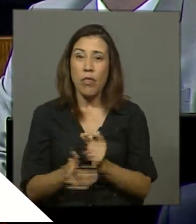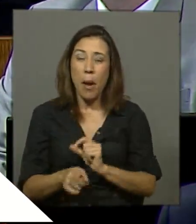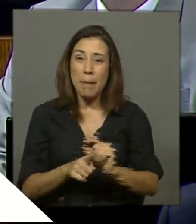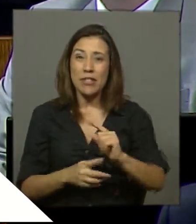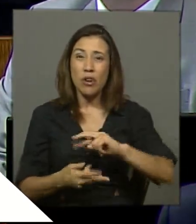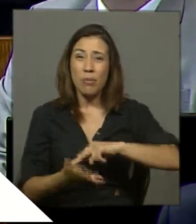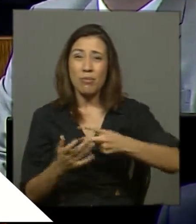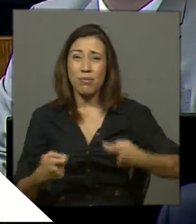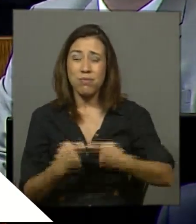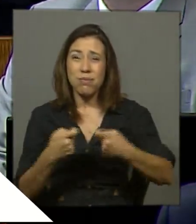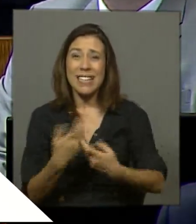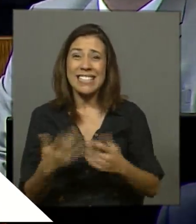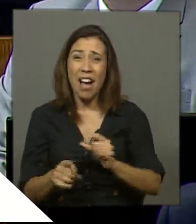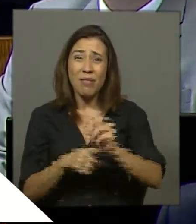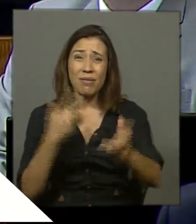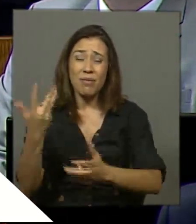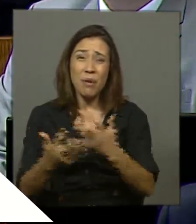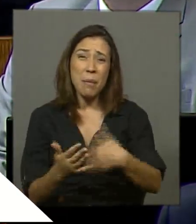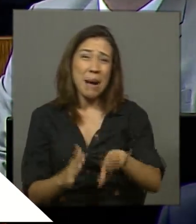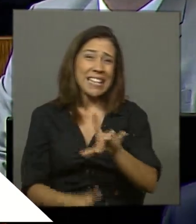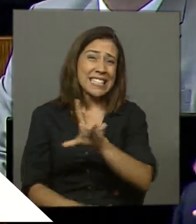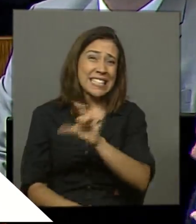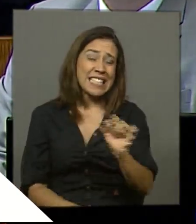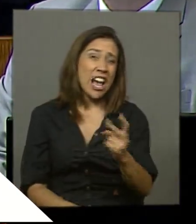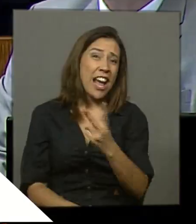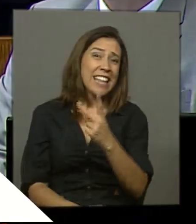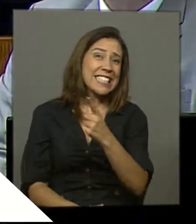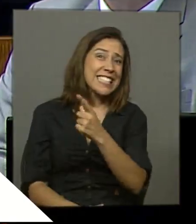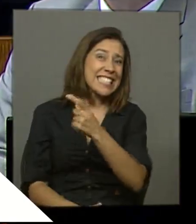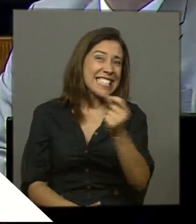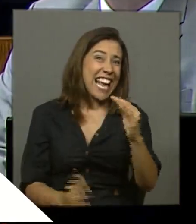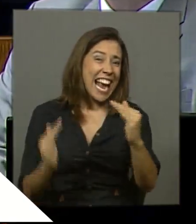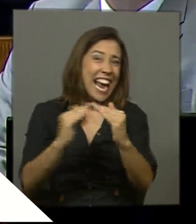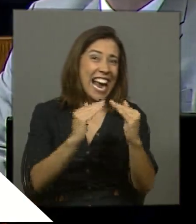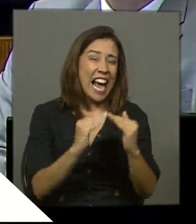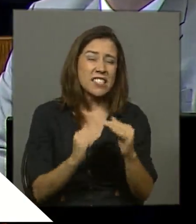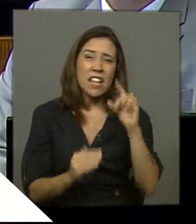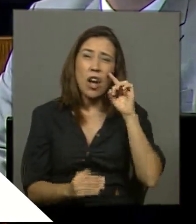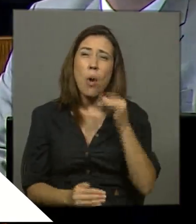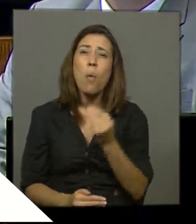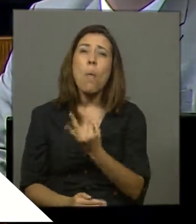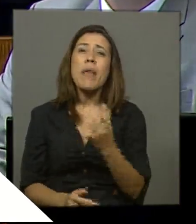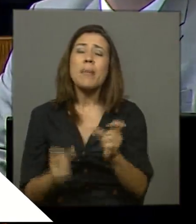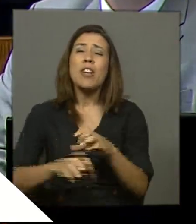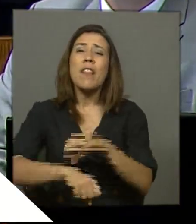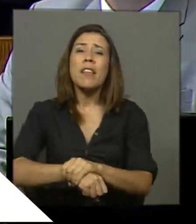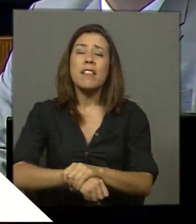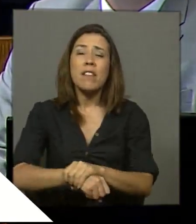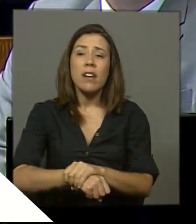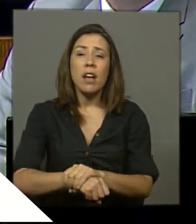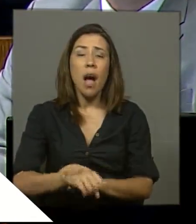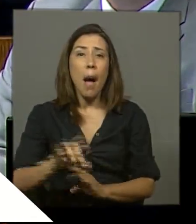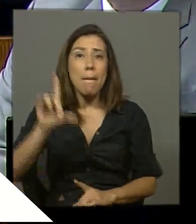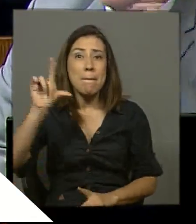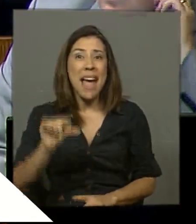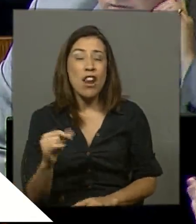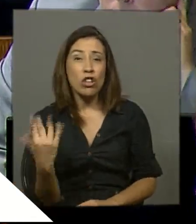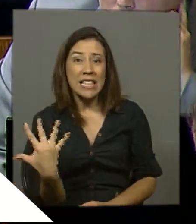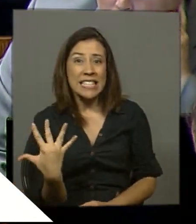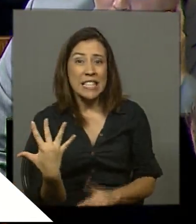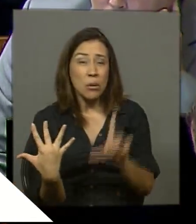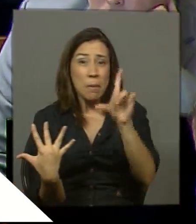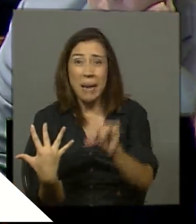conflicto se han quemado más de 100 o cerca de 100 casas sabe Cuántos detenidos hay menos que los dedos de esta mano